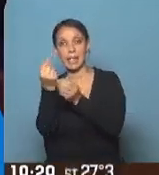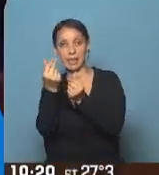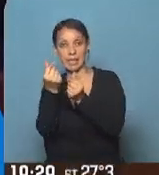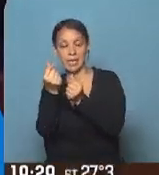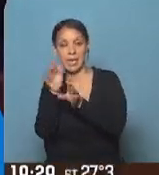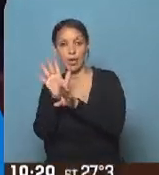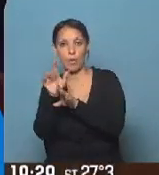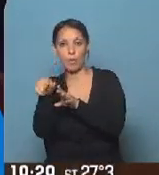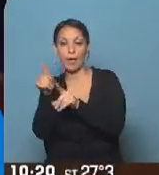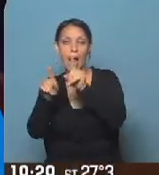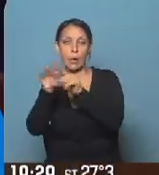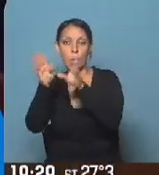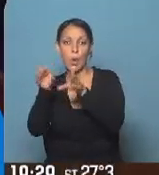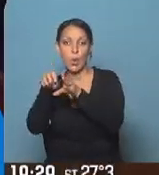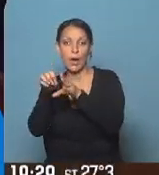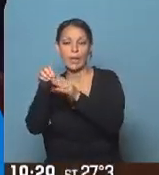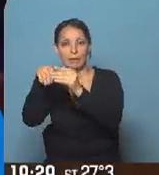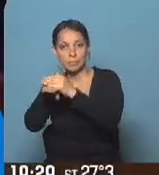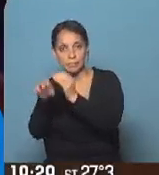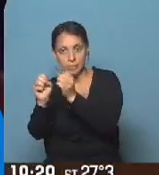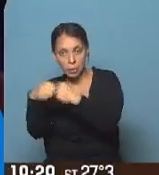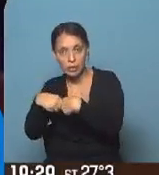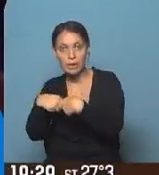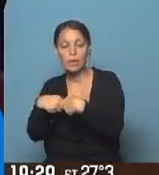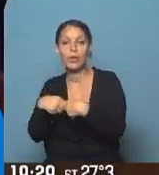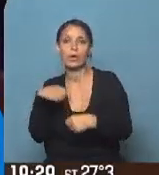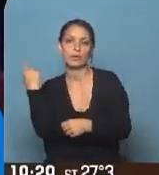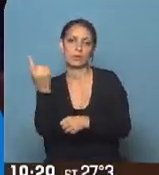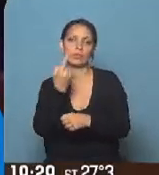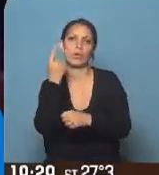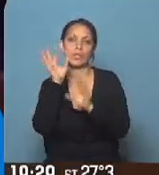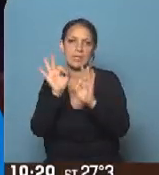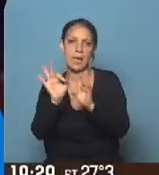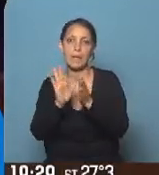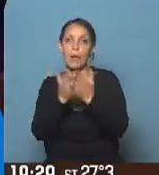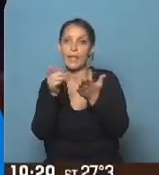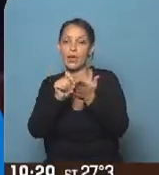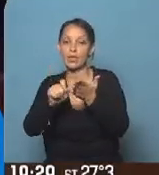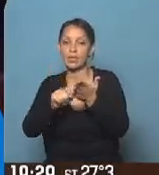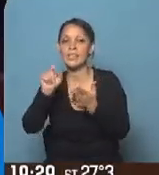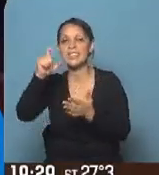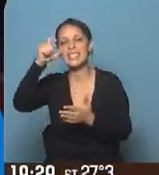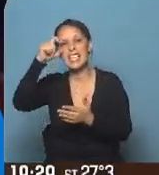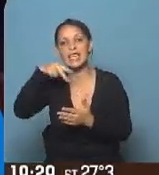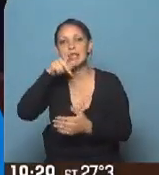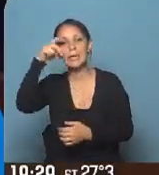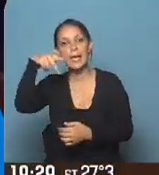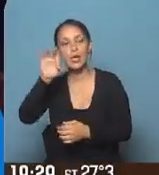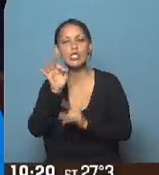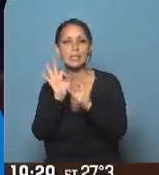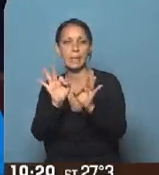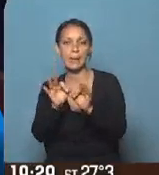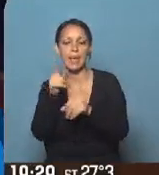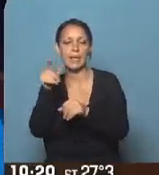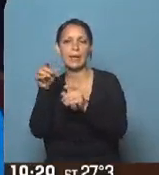lugares de acopio y de distribución del dinero, que todas las crónicas, incluso los cuadernos de Centeno, reflejan esto que habíamos denunciado, que tenían como destino final el